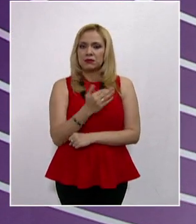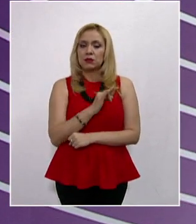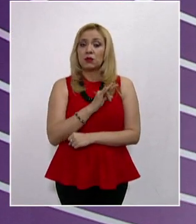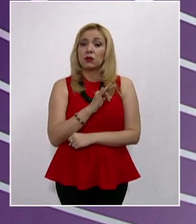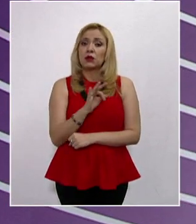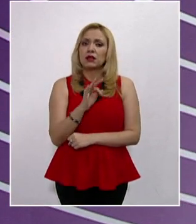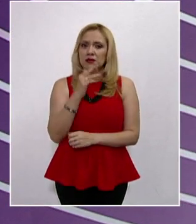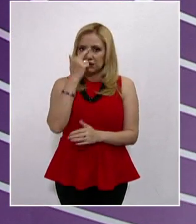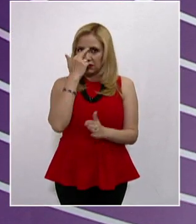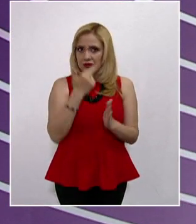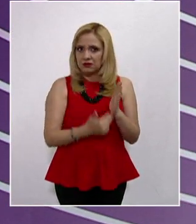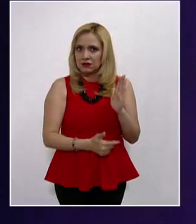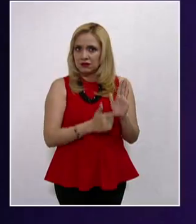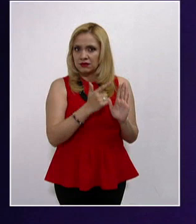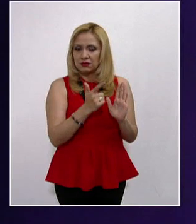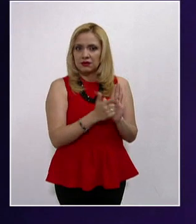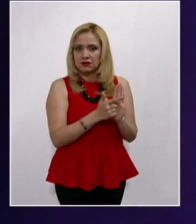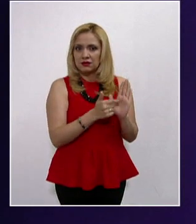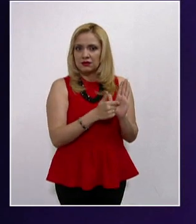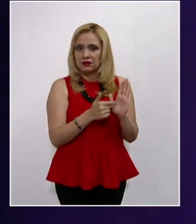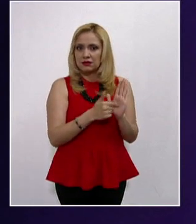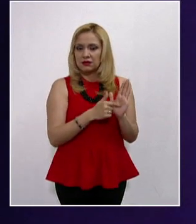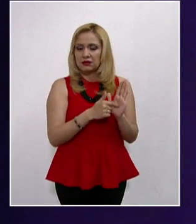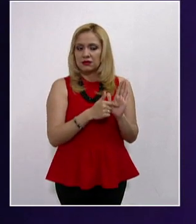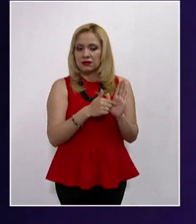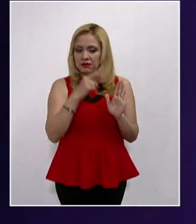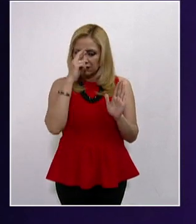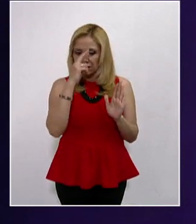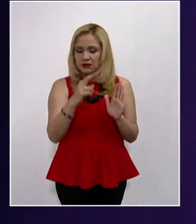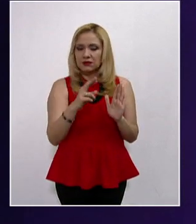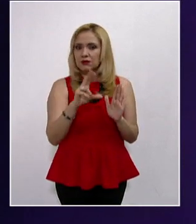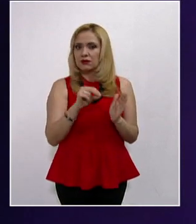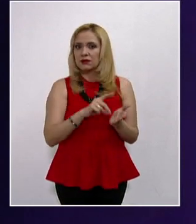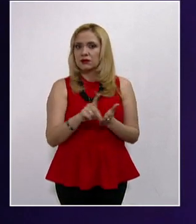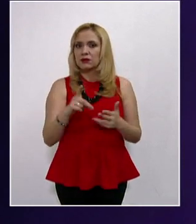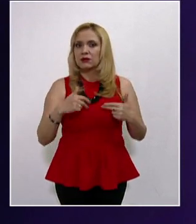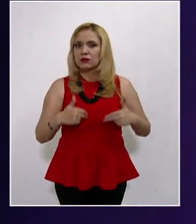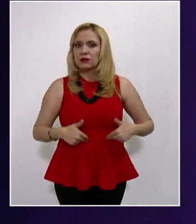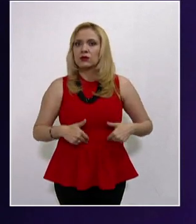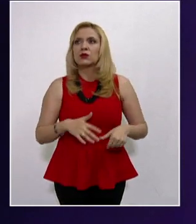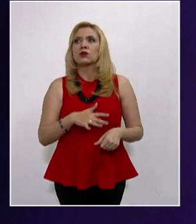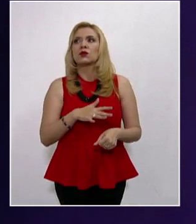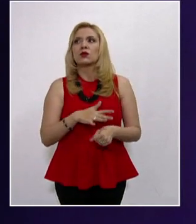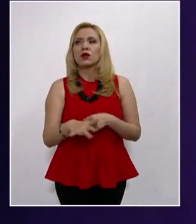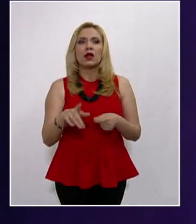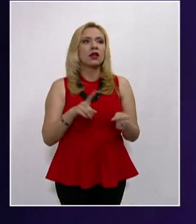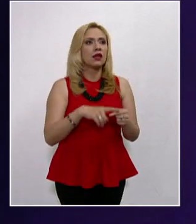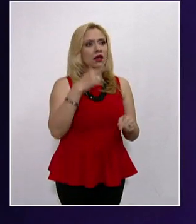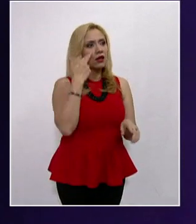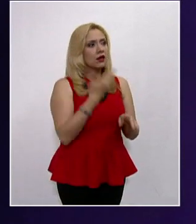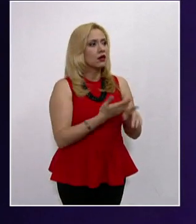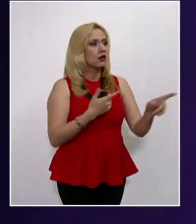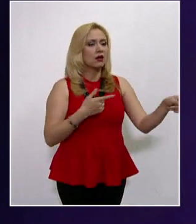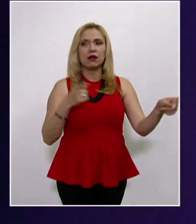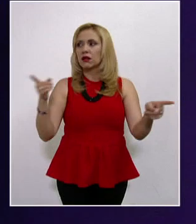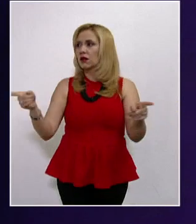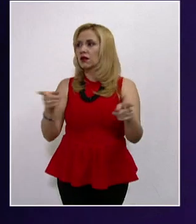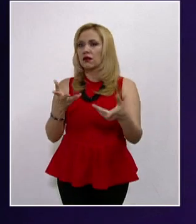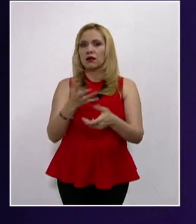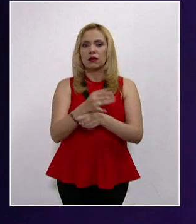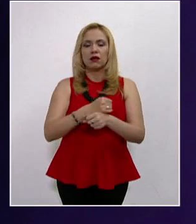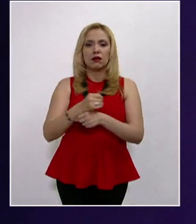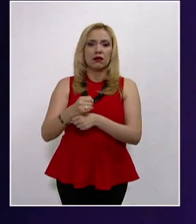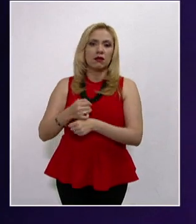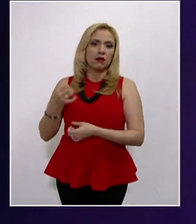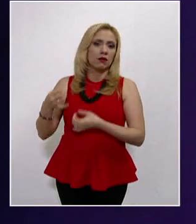delitos y que no hay claridad de cuál va a ser la jurisdicción que va a asumir esa investigación